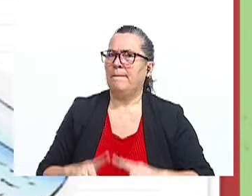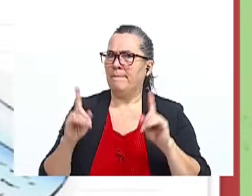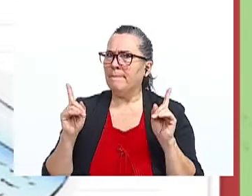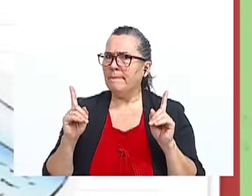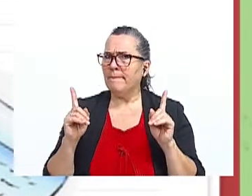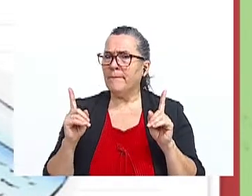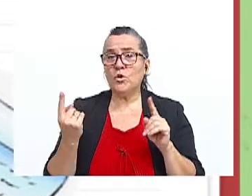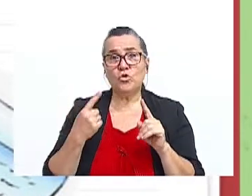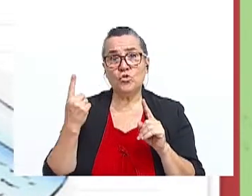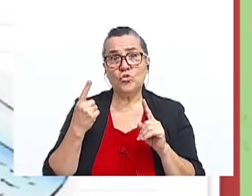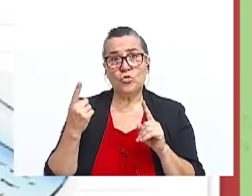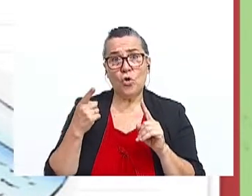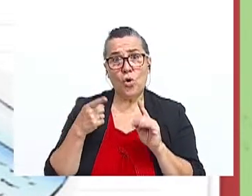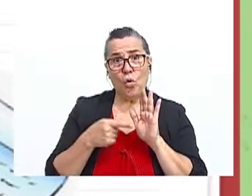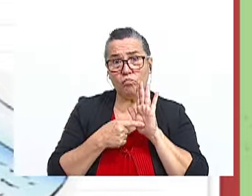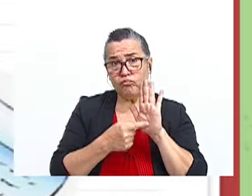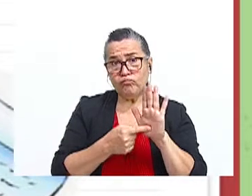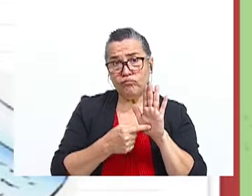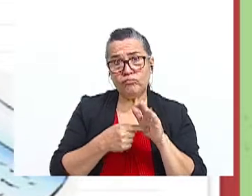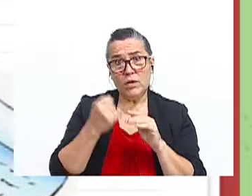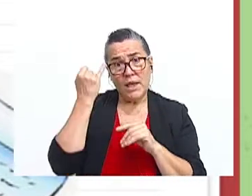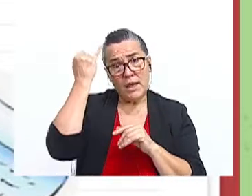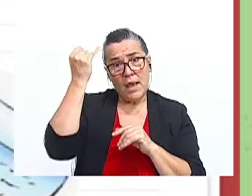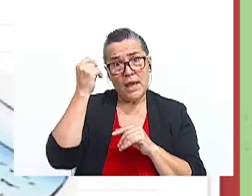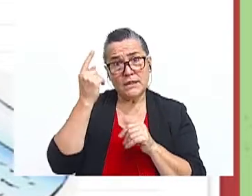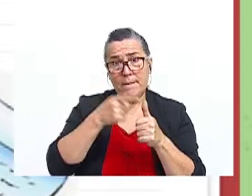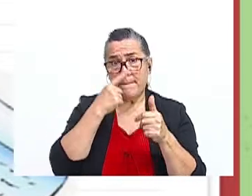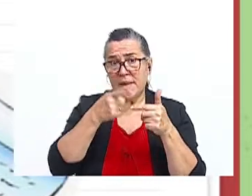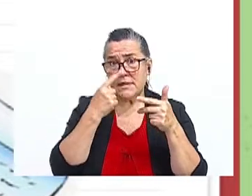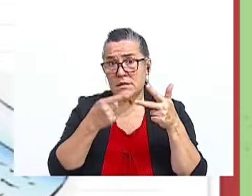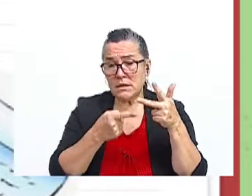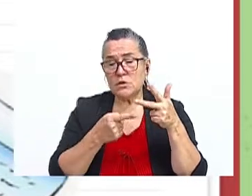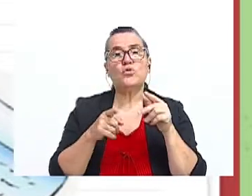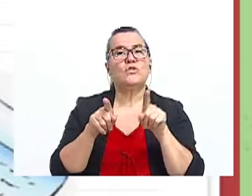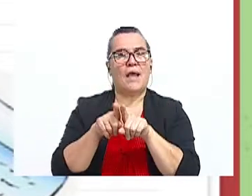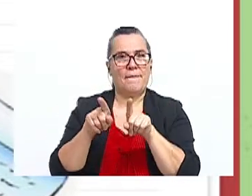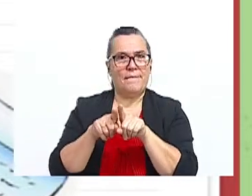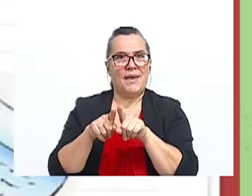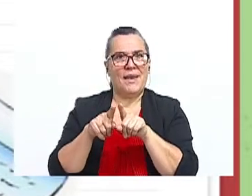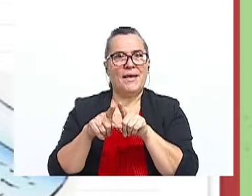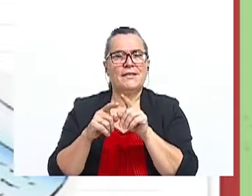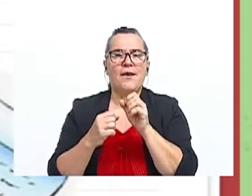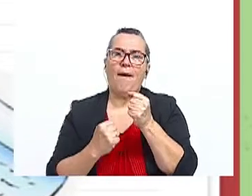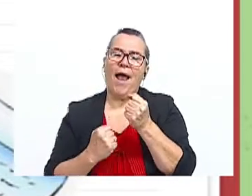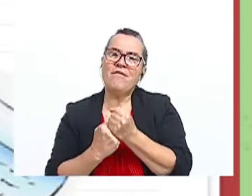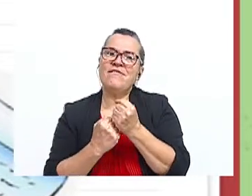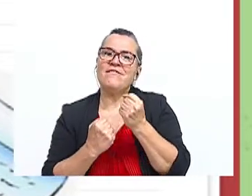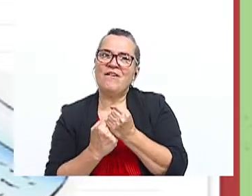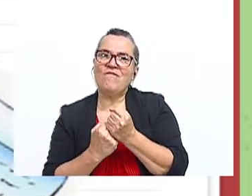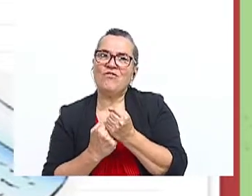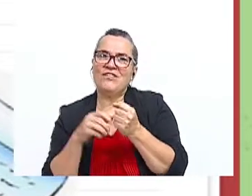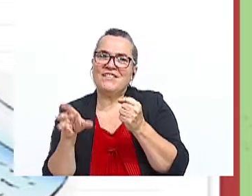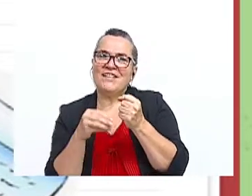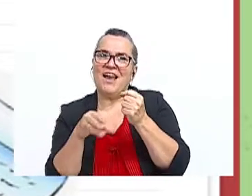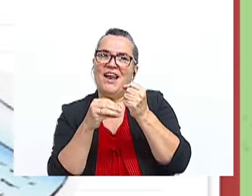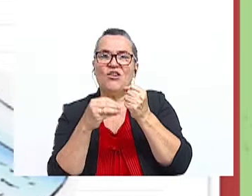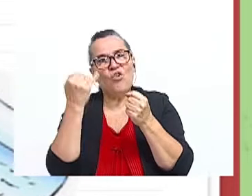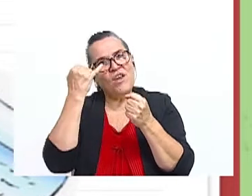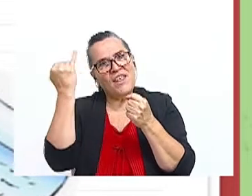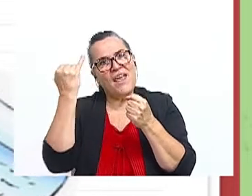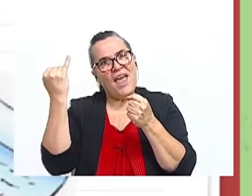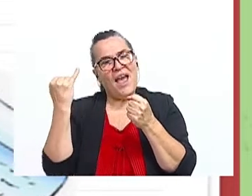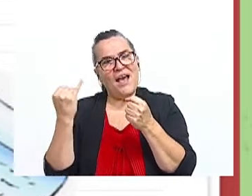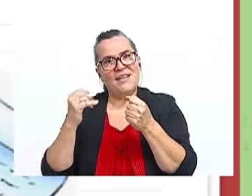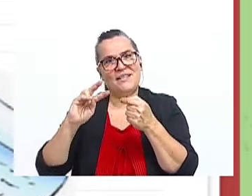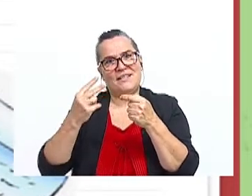solo se van a exponer esas ideas principales, sino que estas se van a reforzar con ideas secundarias